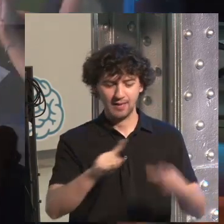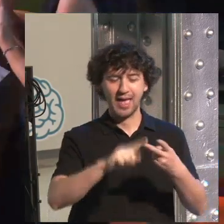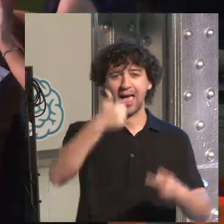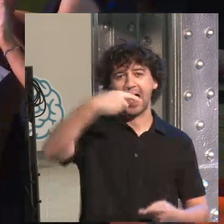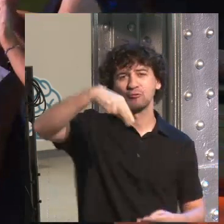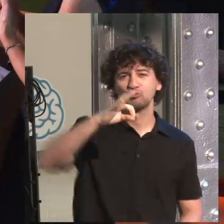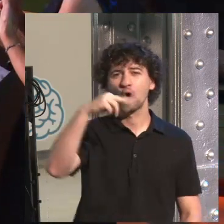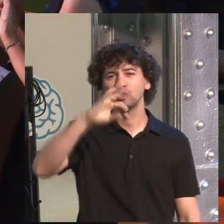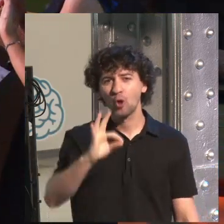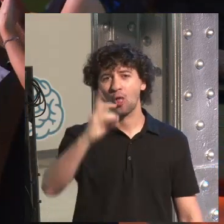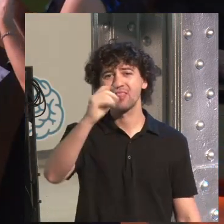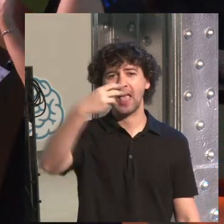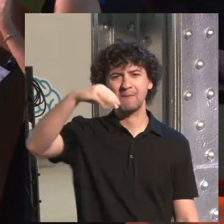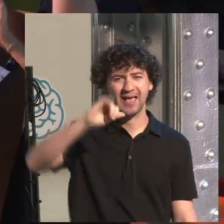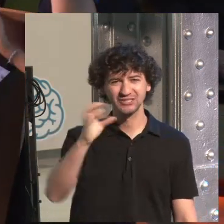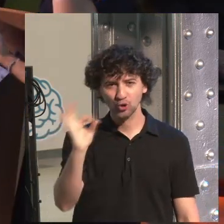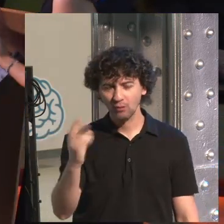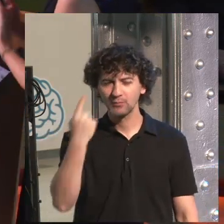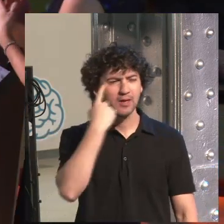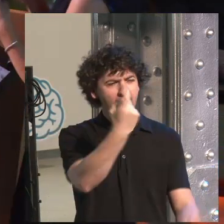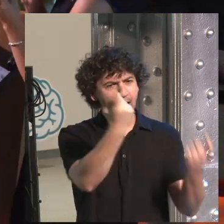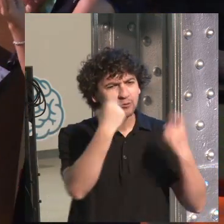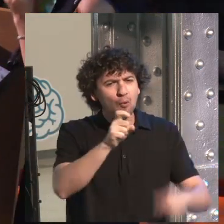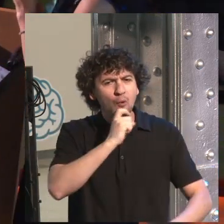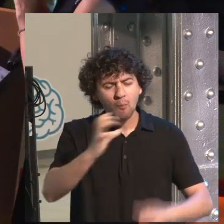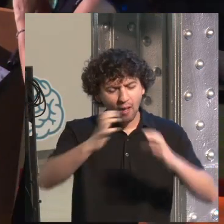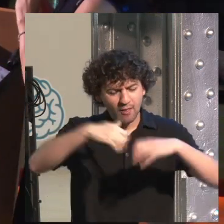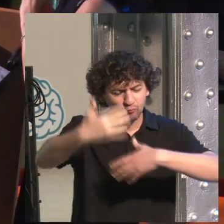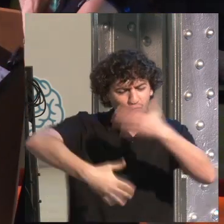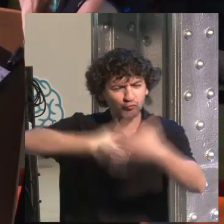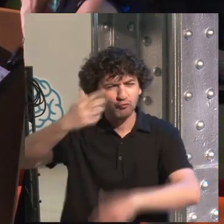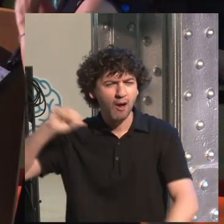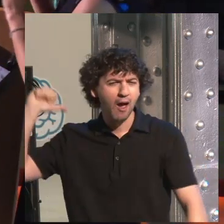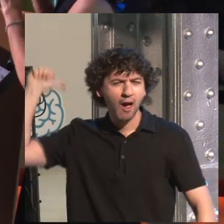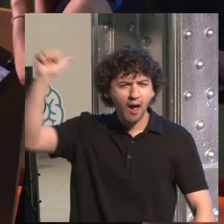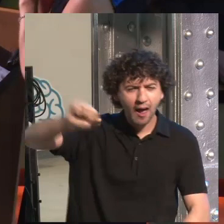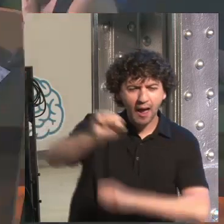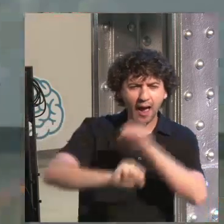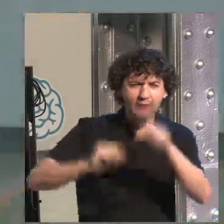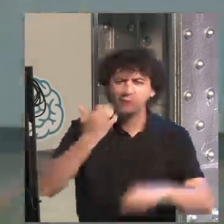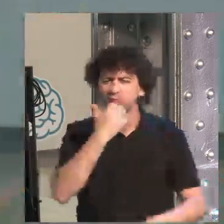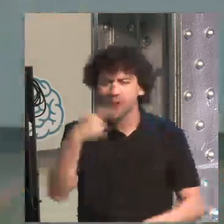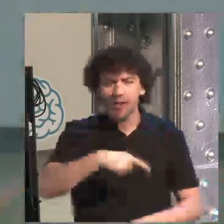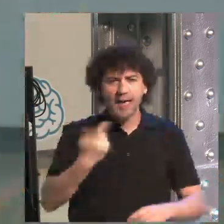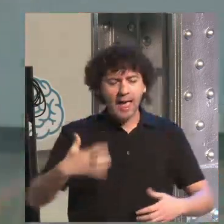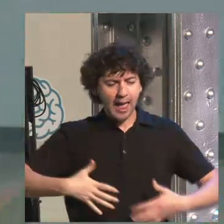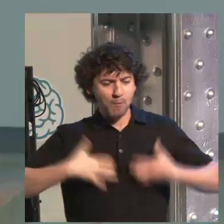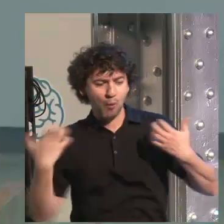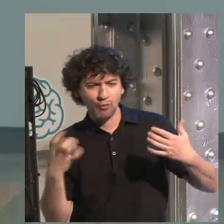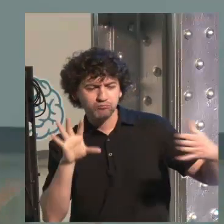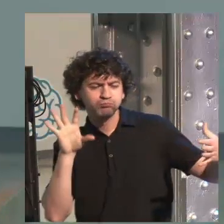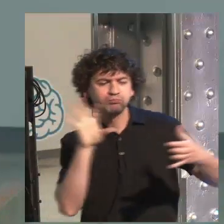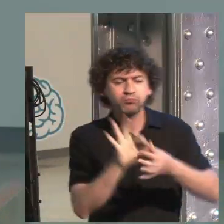evolucionado el cerebro a lo largo de millones de años y cuáles son sobre todo sus conexiones con las emociones, con